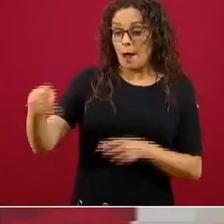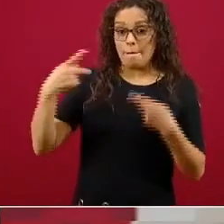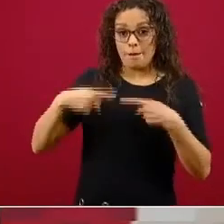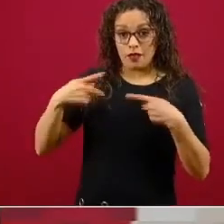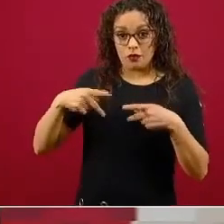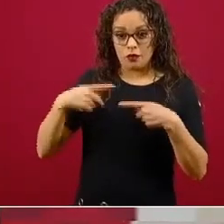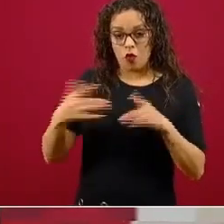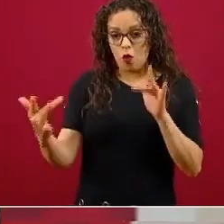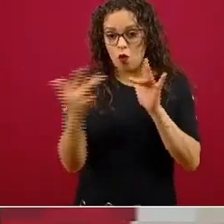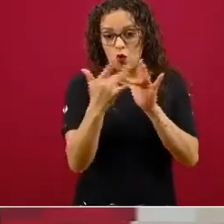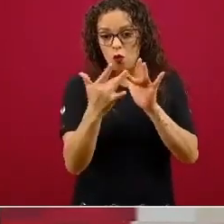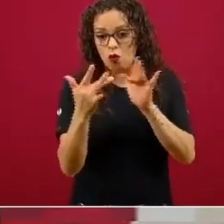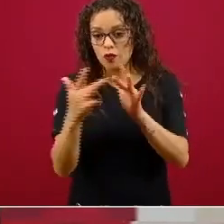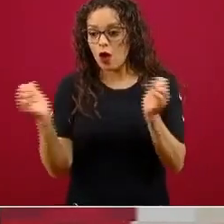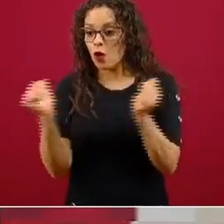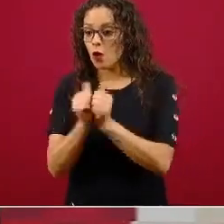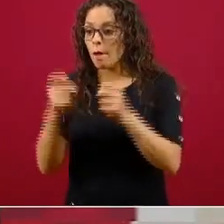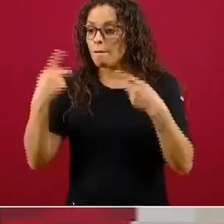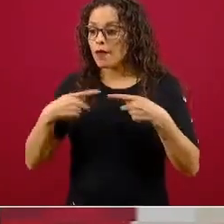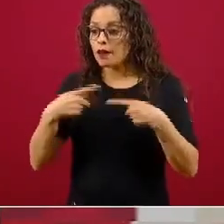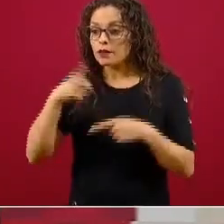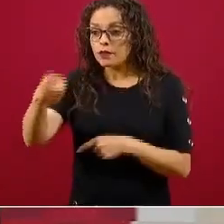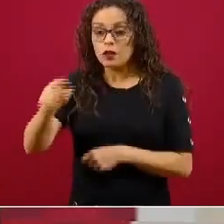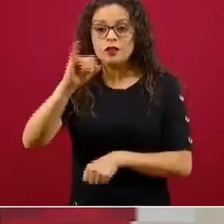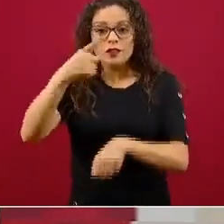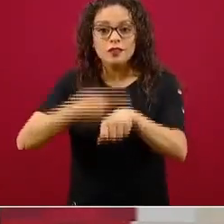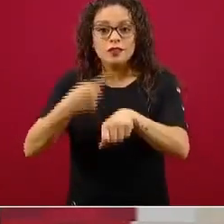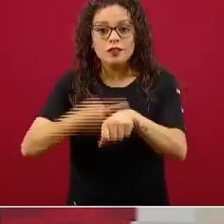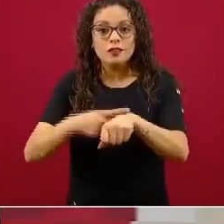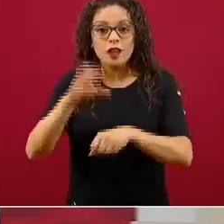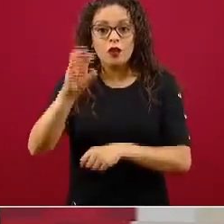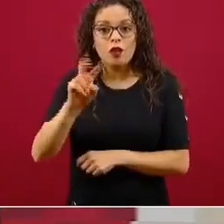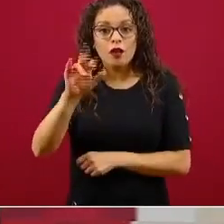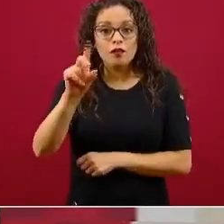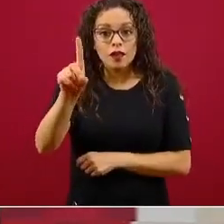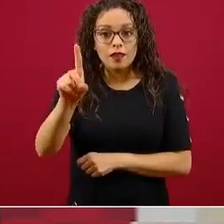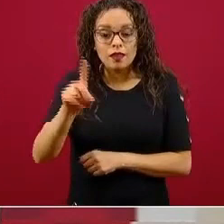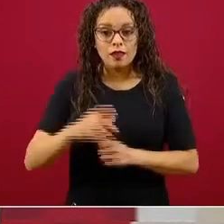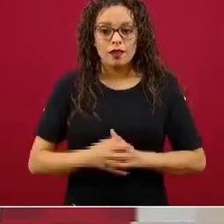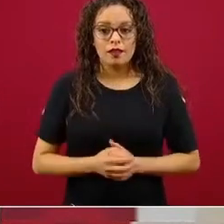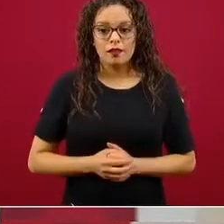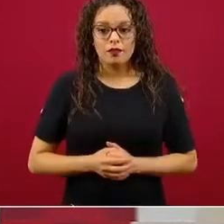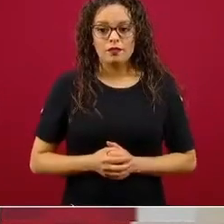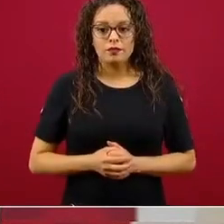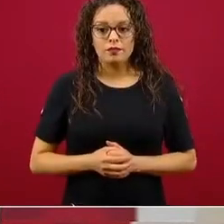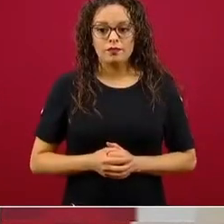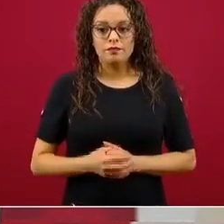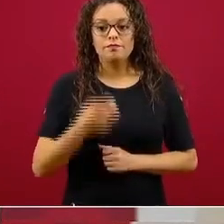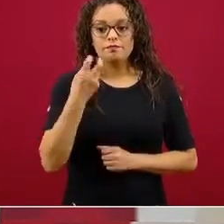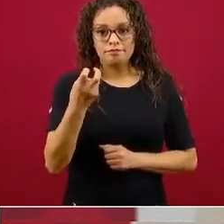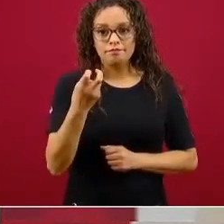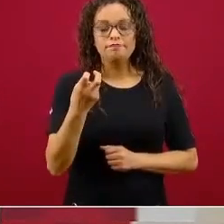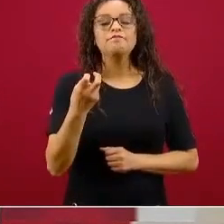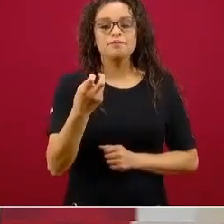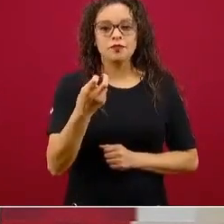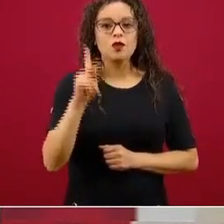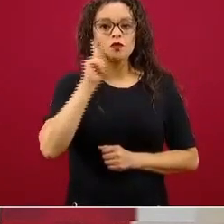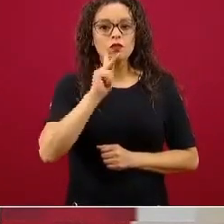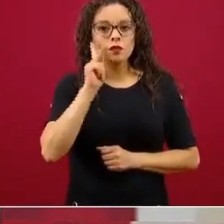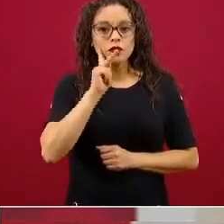casos y contactos, se identifica a una persona con el síndrome, con COVID, y se comprueba que es positiva, pero se